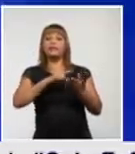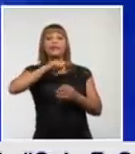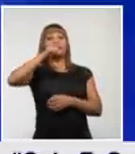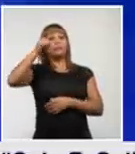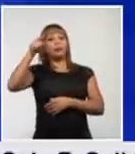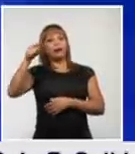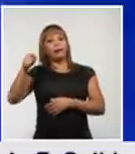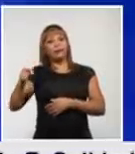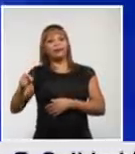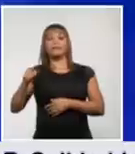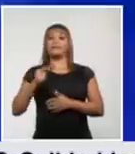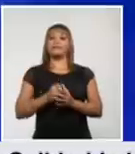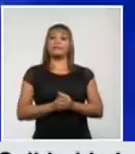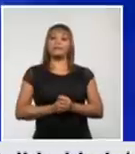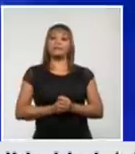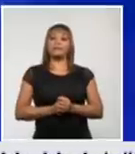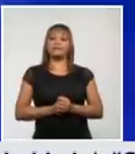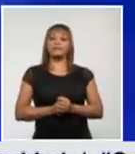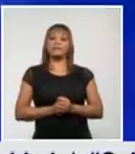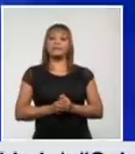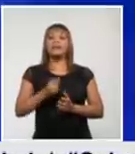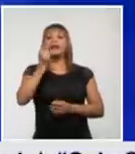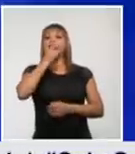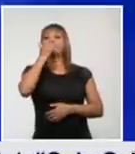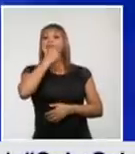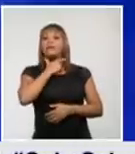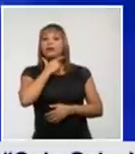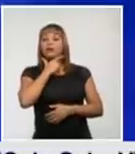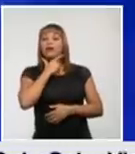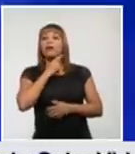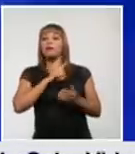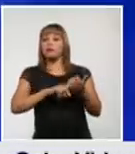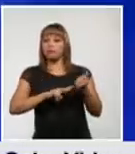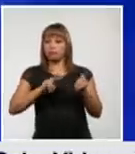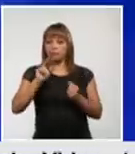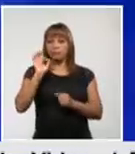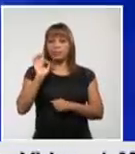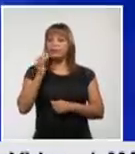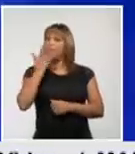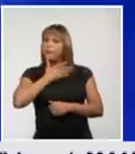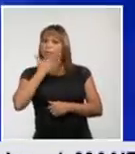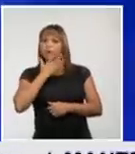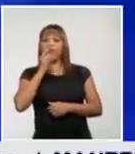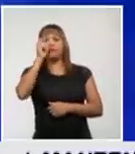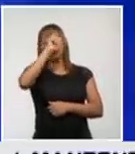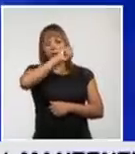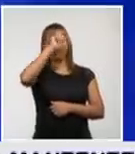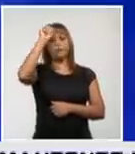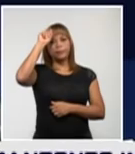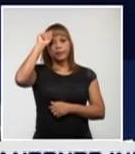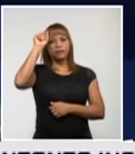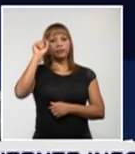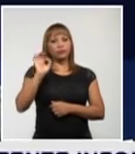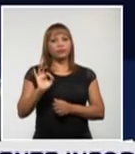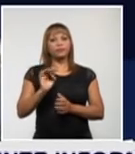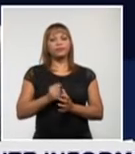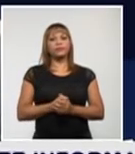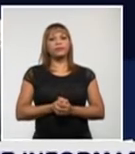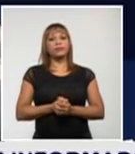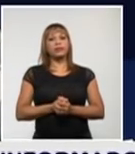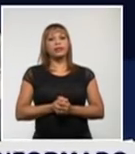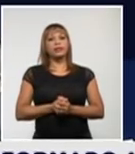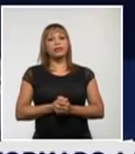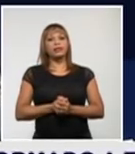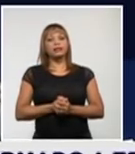bajando. En Ciego de Ávila, que es la otra, en Santi Espíritu, que estamos asistiendo,